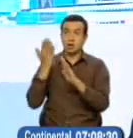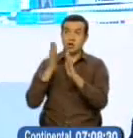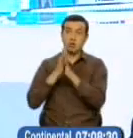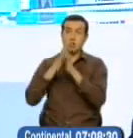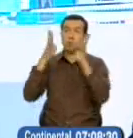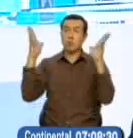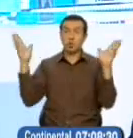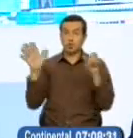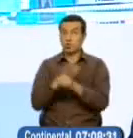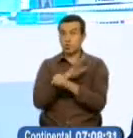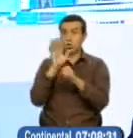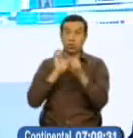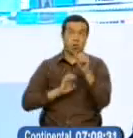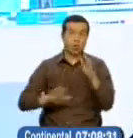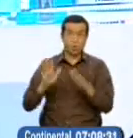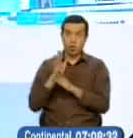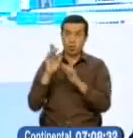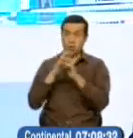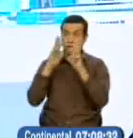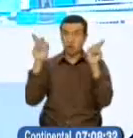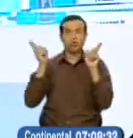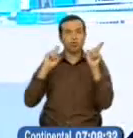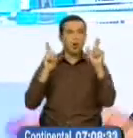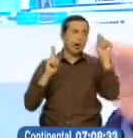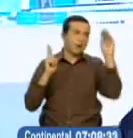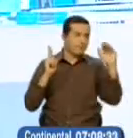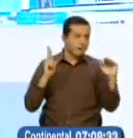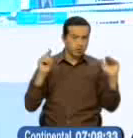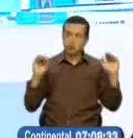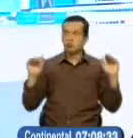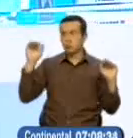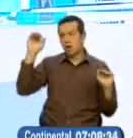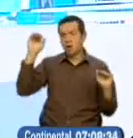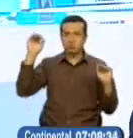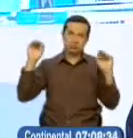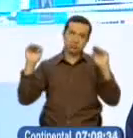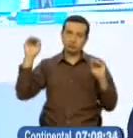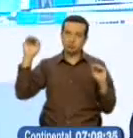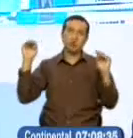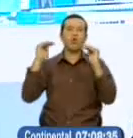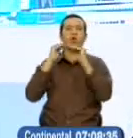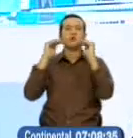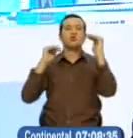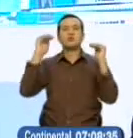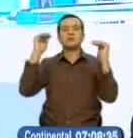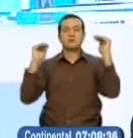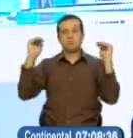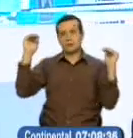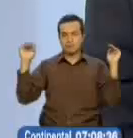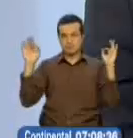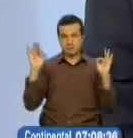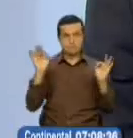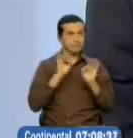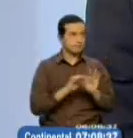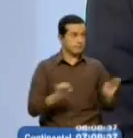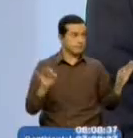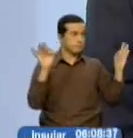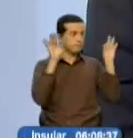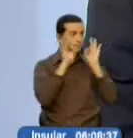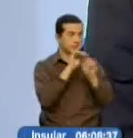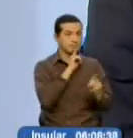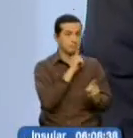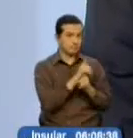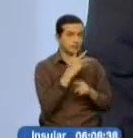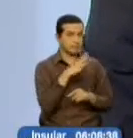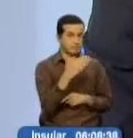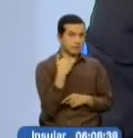como total de país, sino compensa la declinación con este incremental de estos proyectos. Bueno, pero lo importante es que